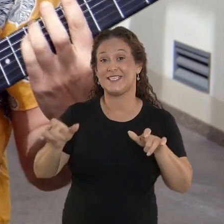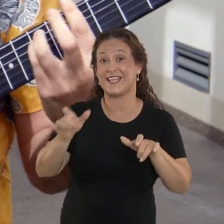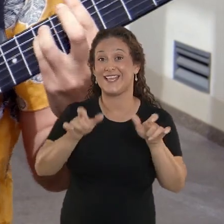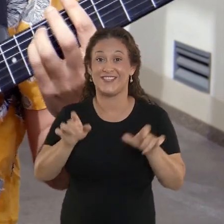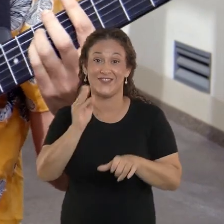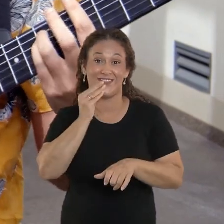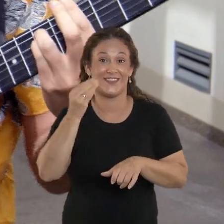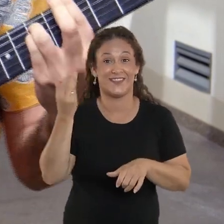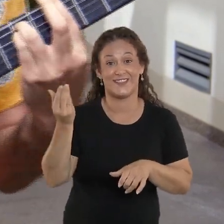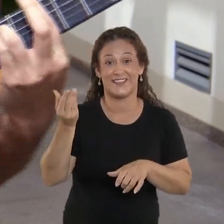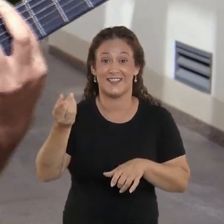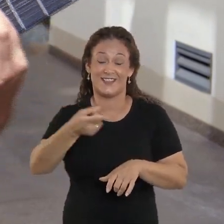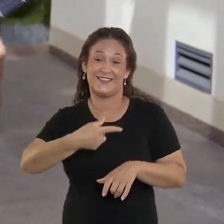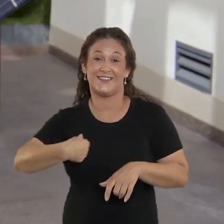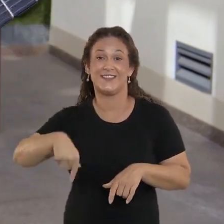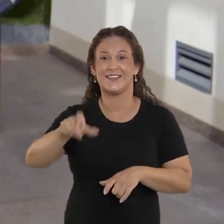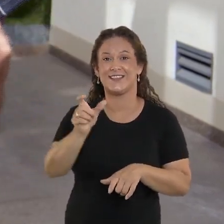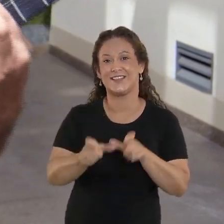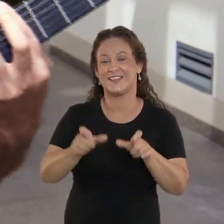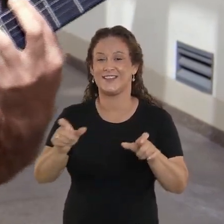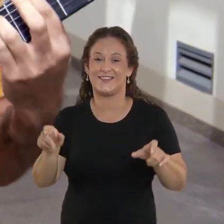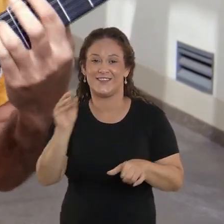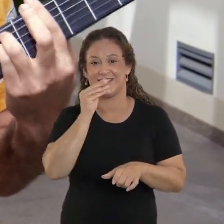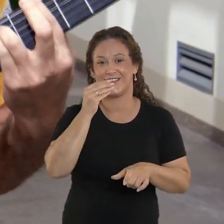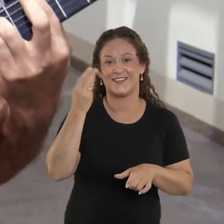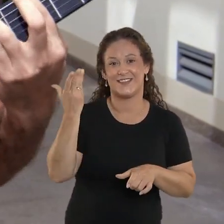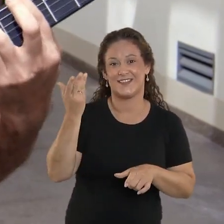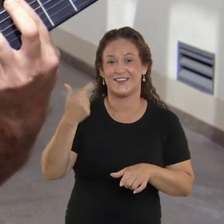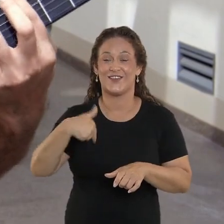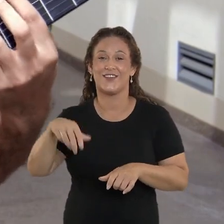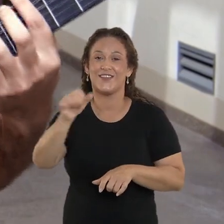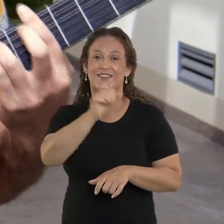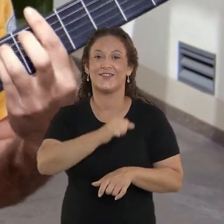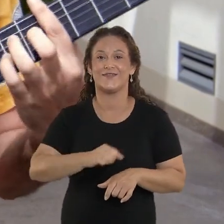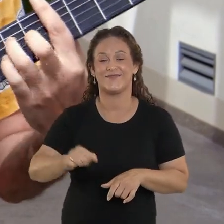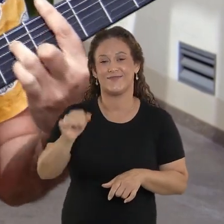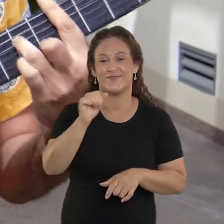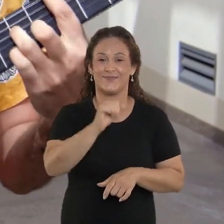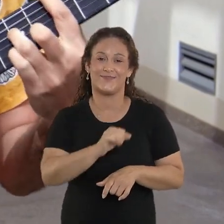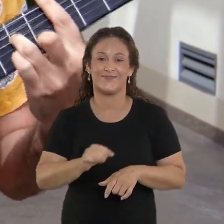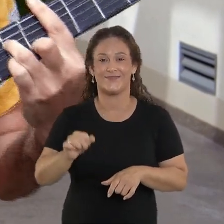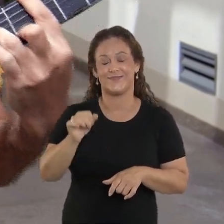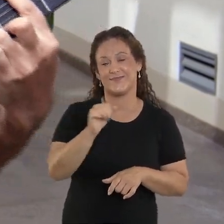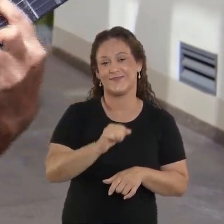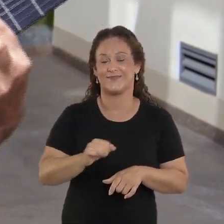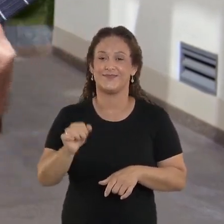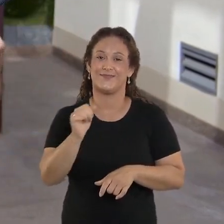la gente de gente fantástica. Somos gente fantástica y te lo canto.